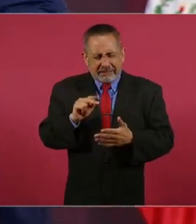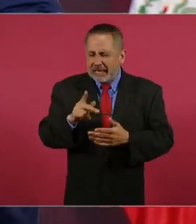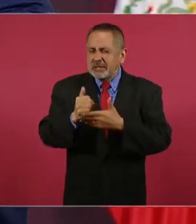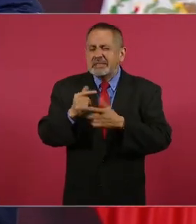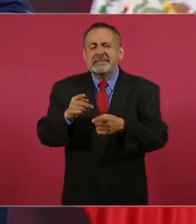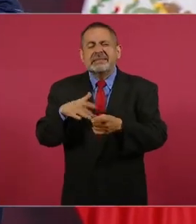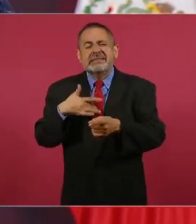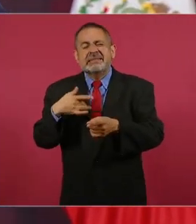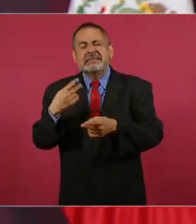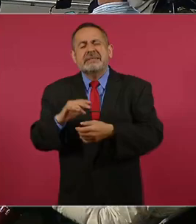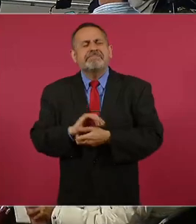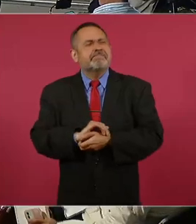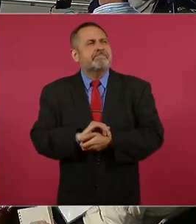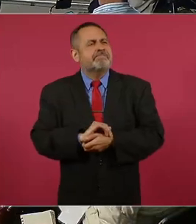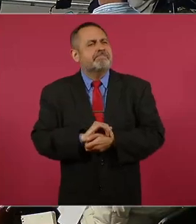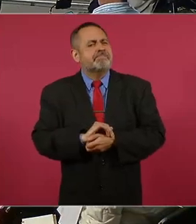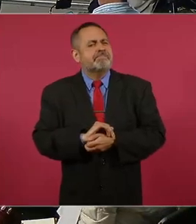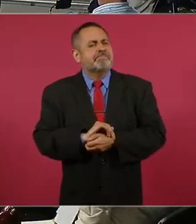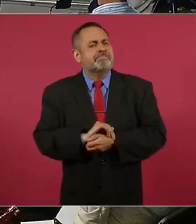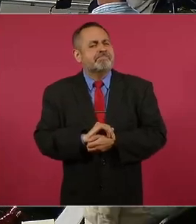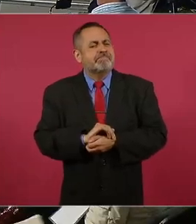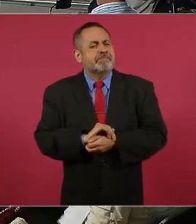ayúdenme, son